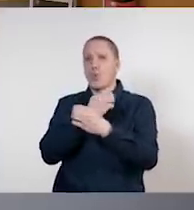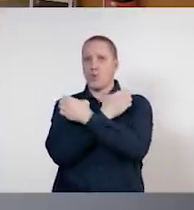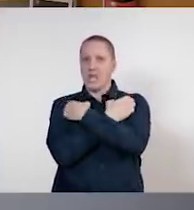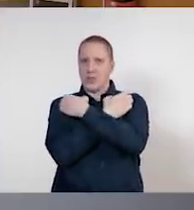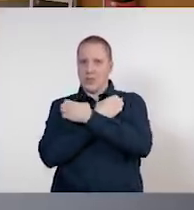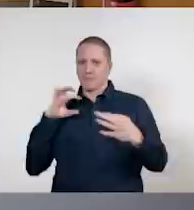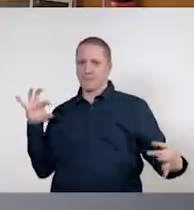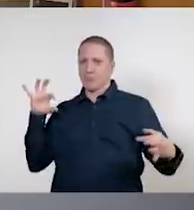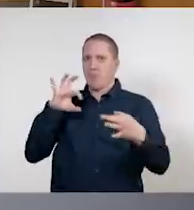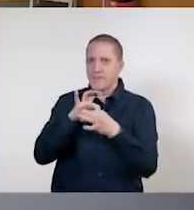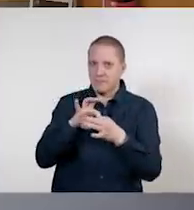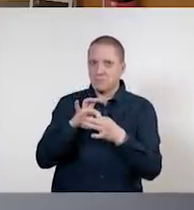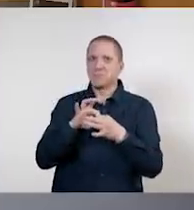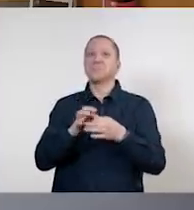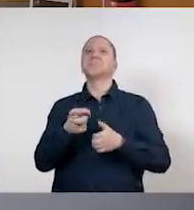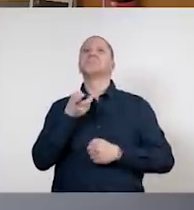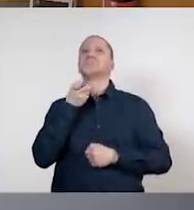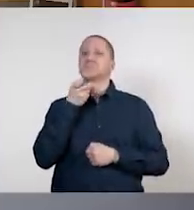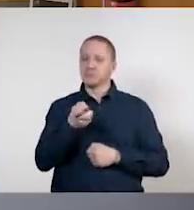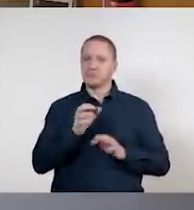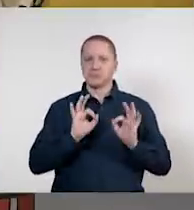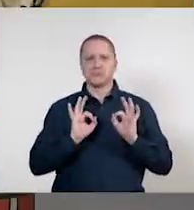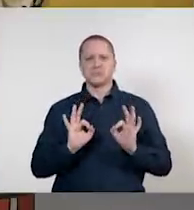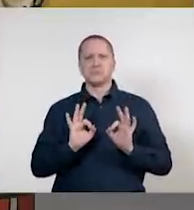educación. Exactamente.